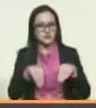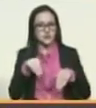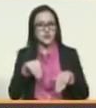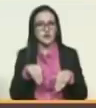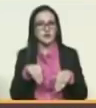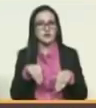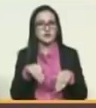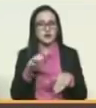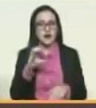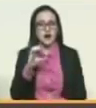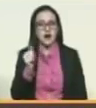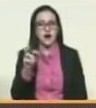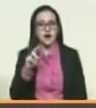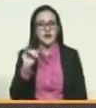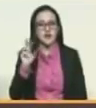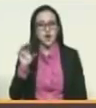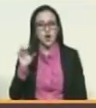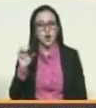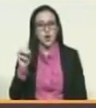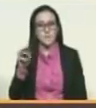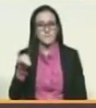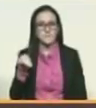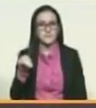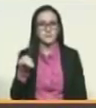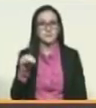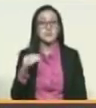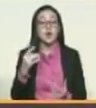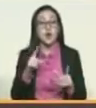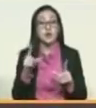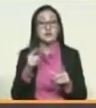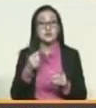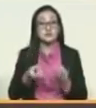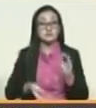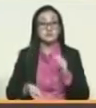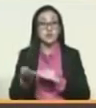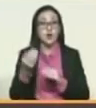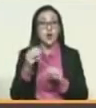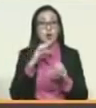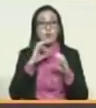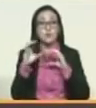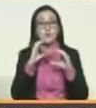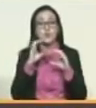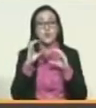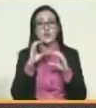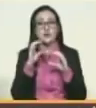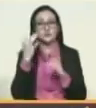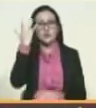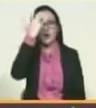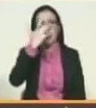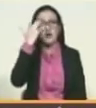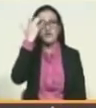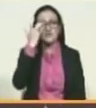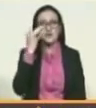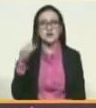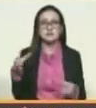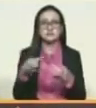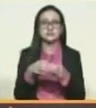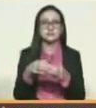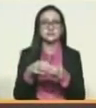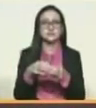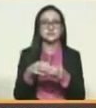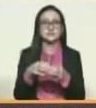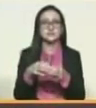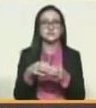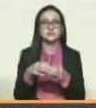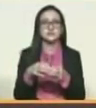pero asimismo también hemos enviado comunicación a la Unión Africana y a la CEAOP, de